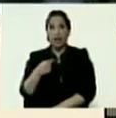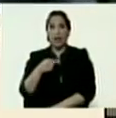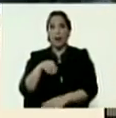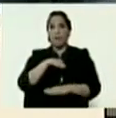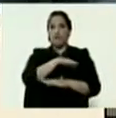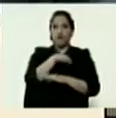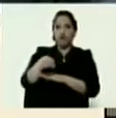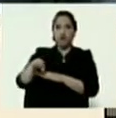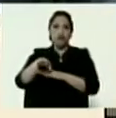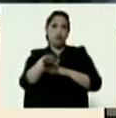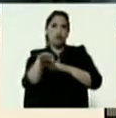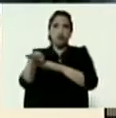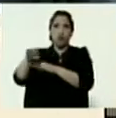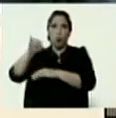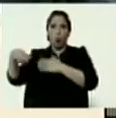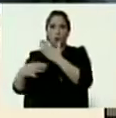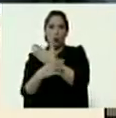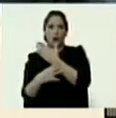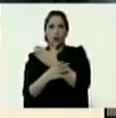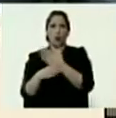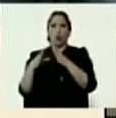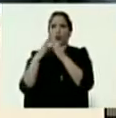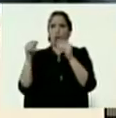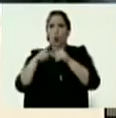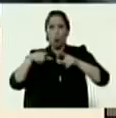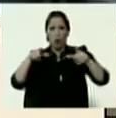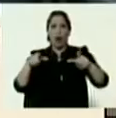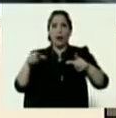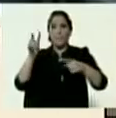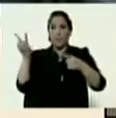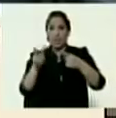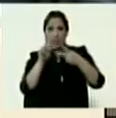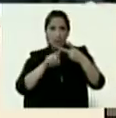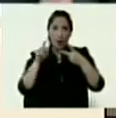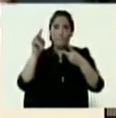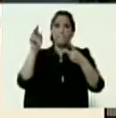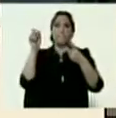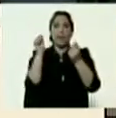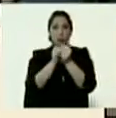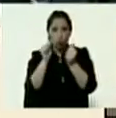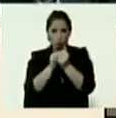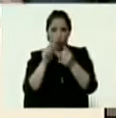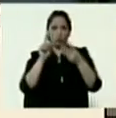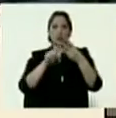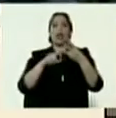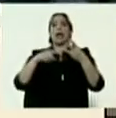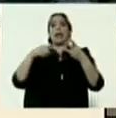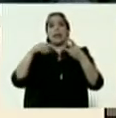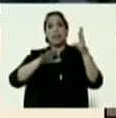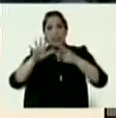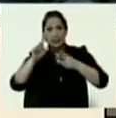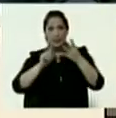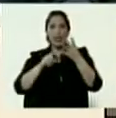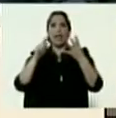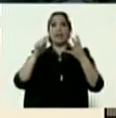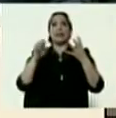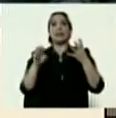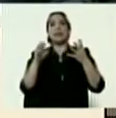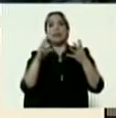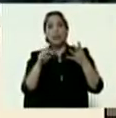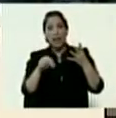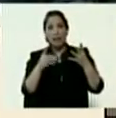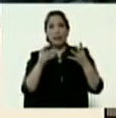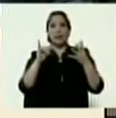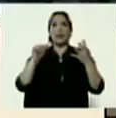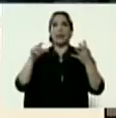por todas estas zonas, El Vigía, La Pedrosa, El 15, La Tendida, y vamos a hablar un poquito de La Tendida, La